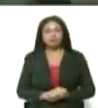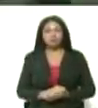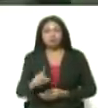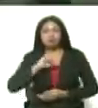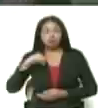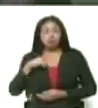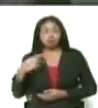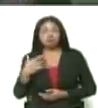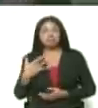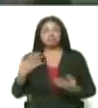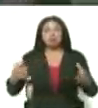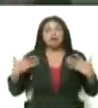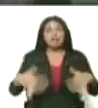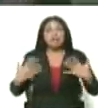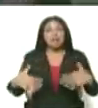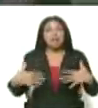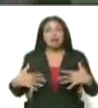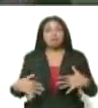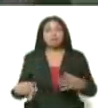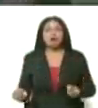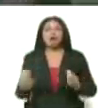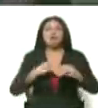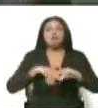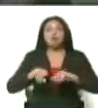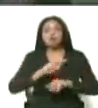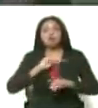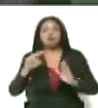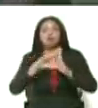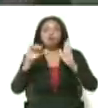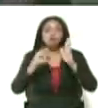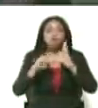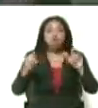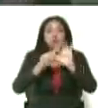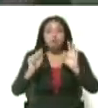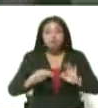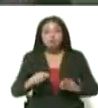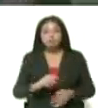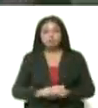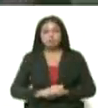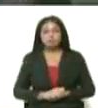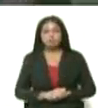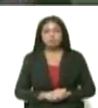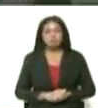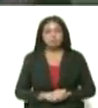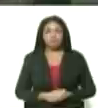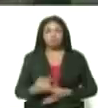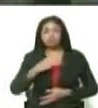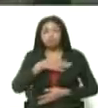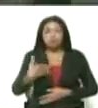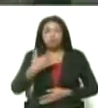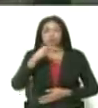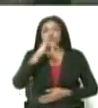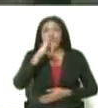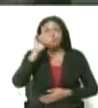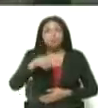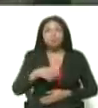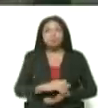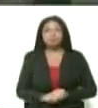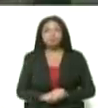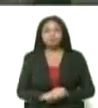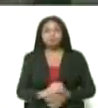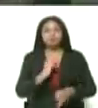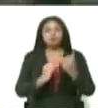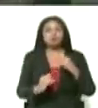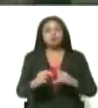alarma decretado conforme a nuestra Constitución de la República. Queremos informar que en las